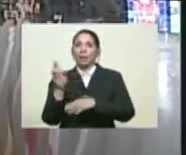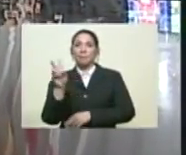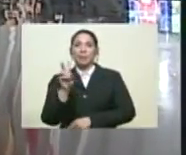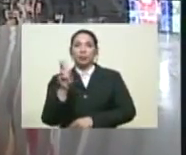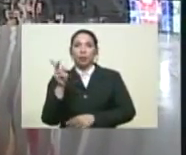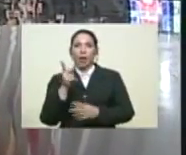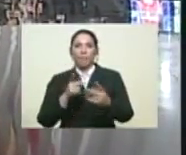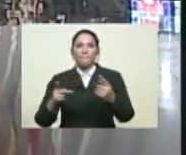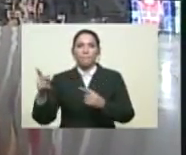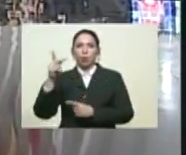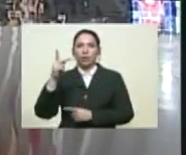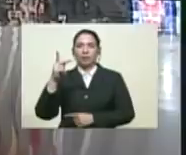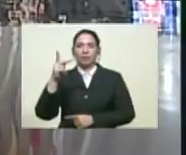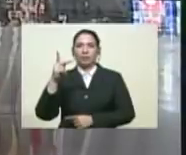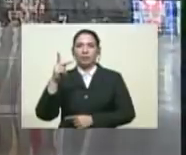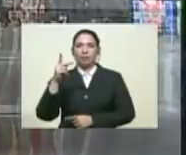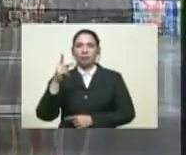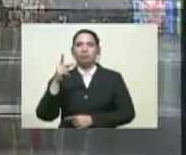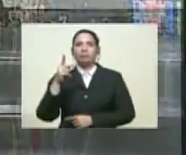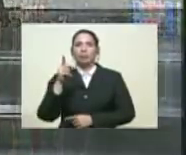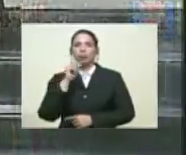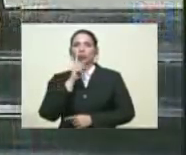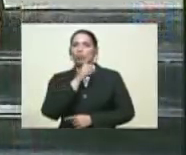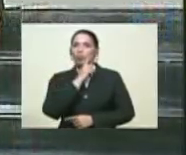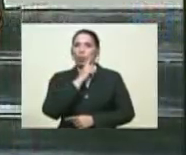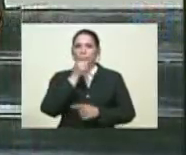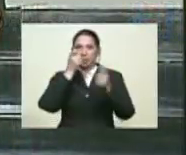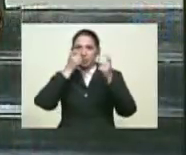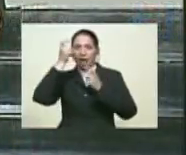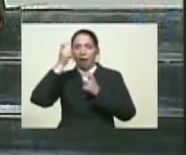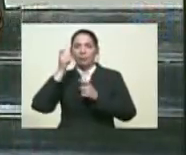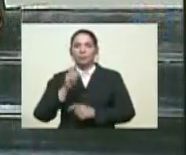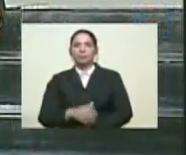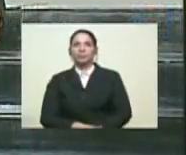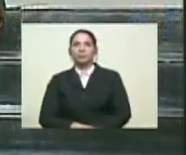comandante Hugo Chávez. La Venezuela potencia.